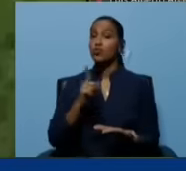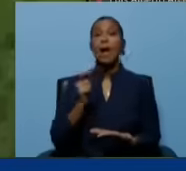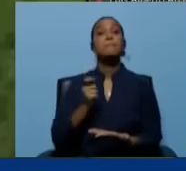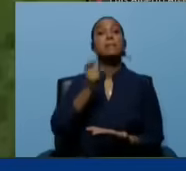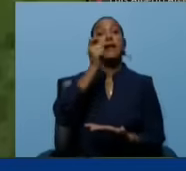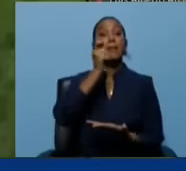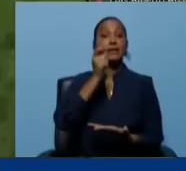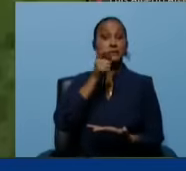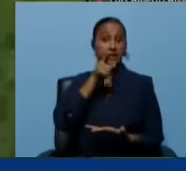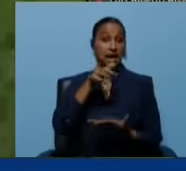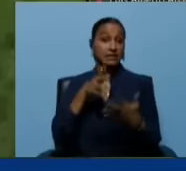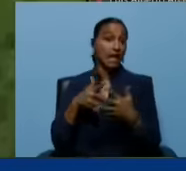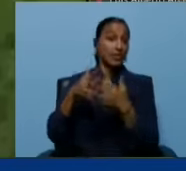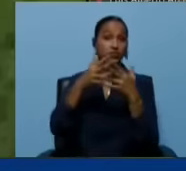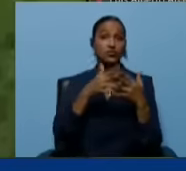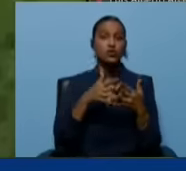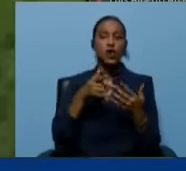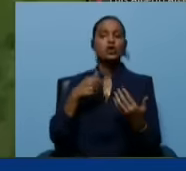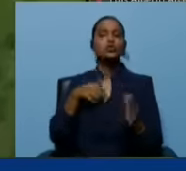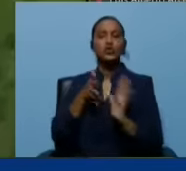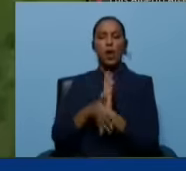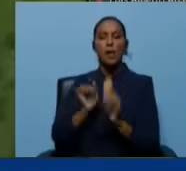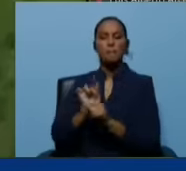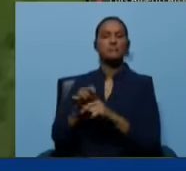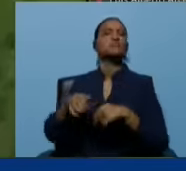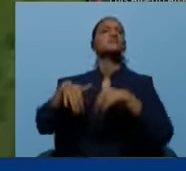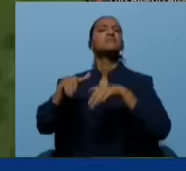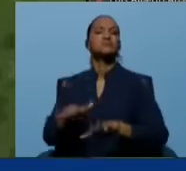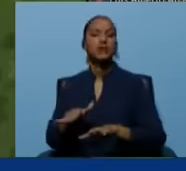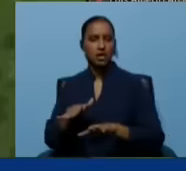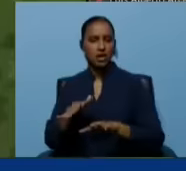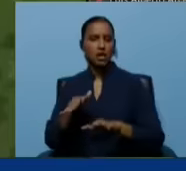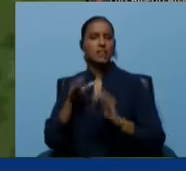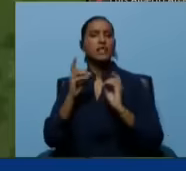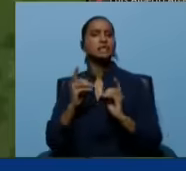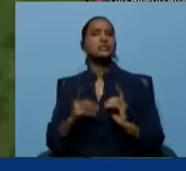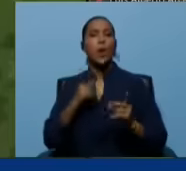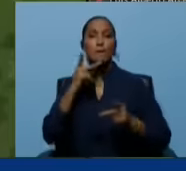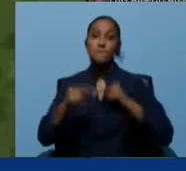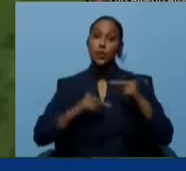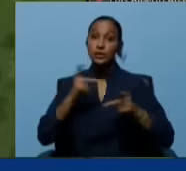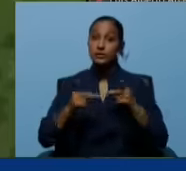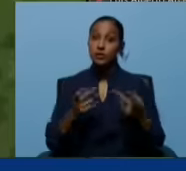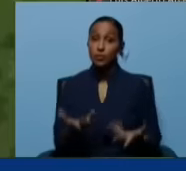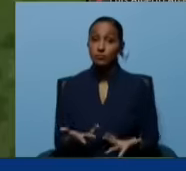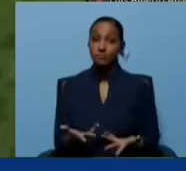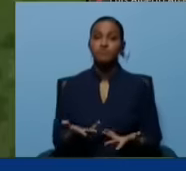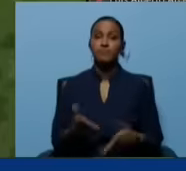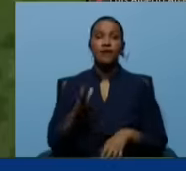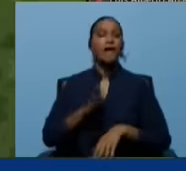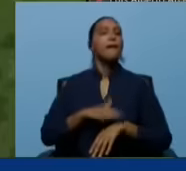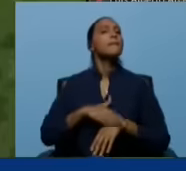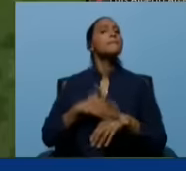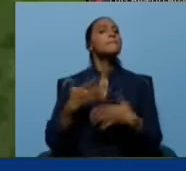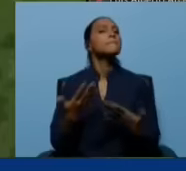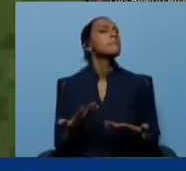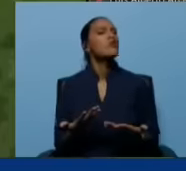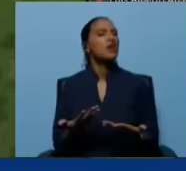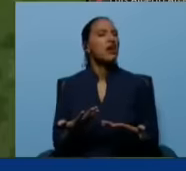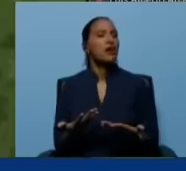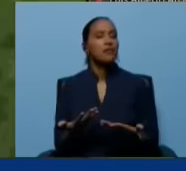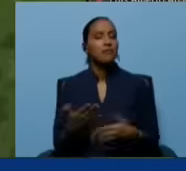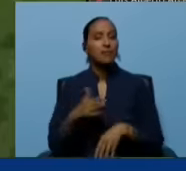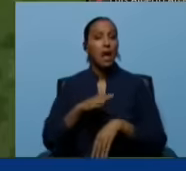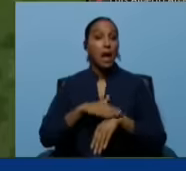políticos contrarios a sus intereses, porque estos procesos favorecen el bienestar de los pueblos y